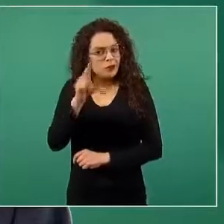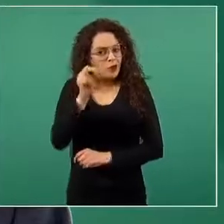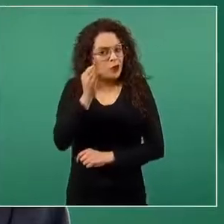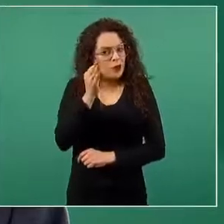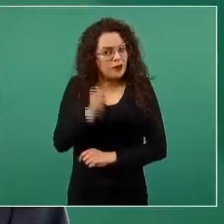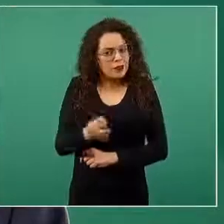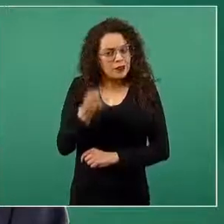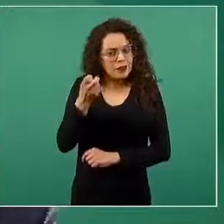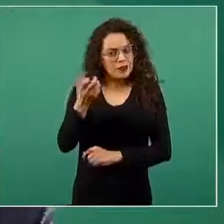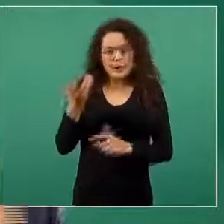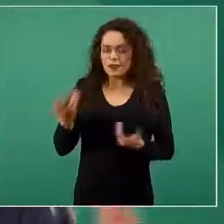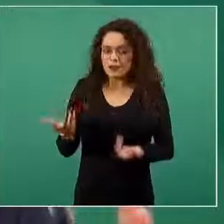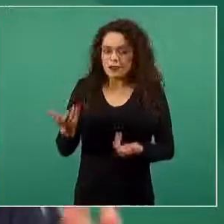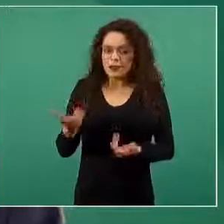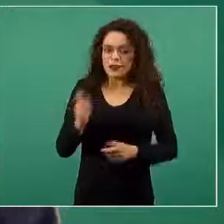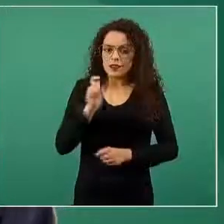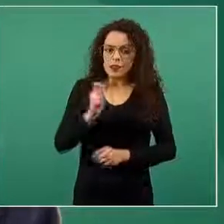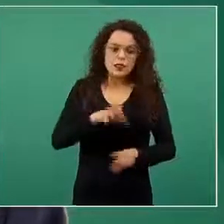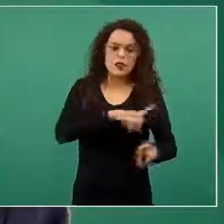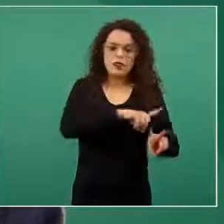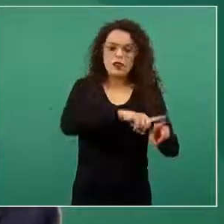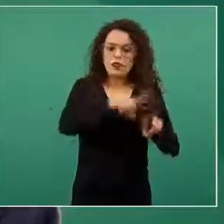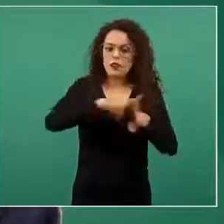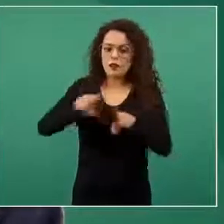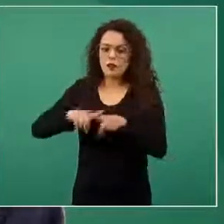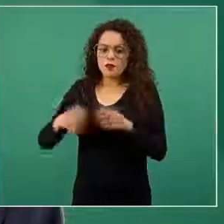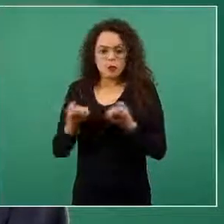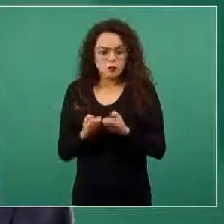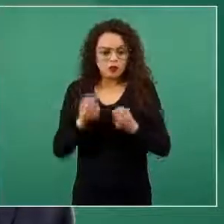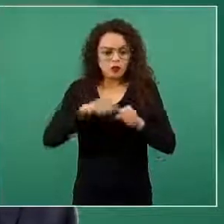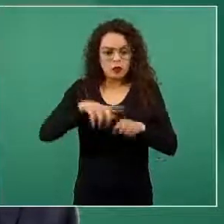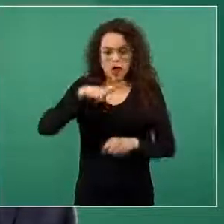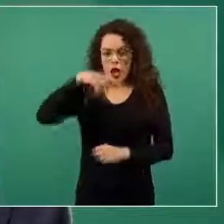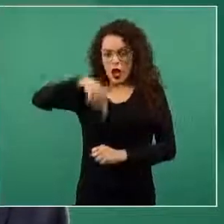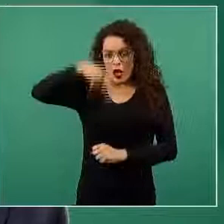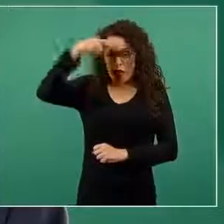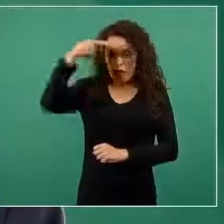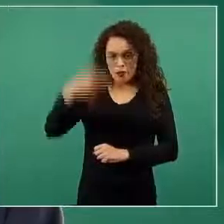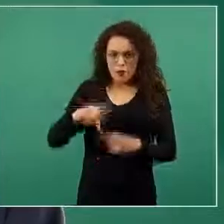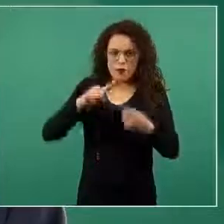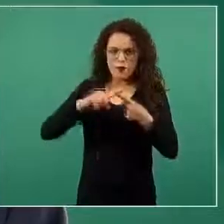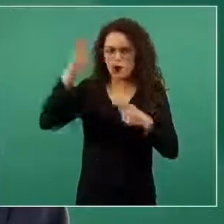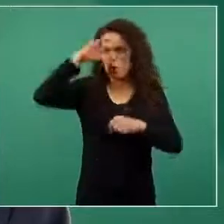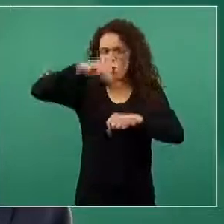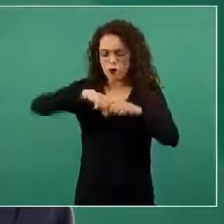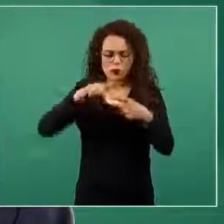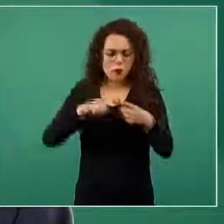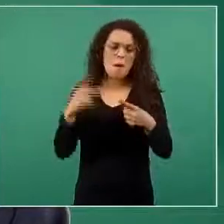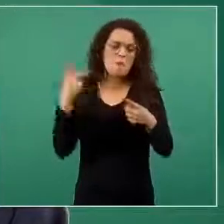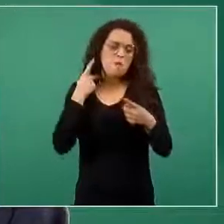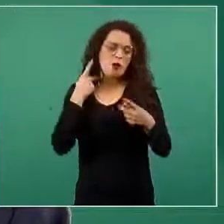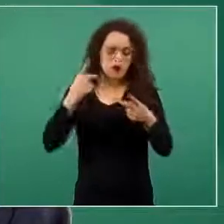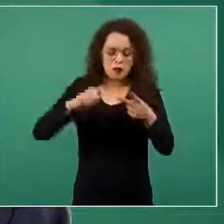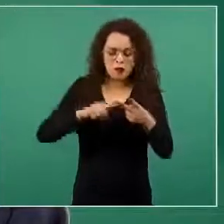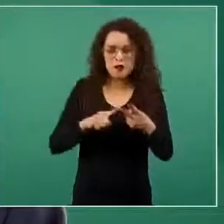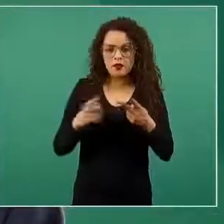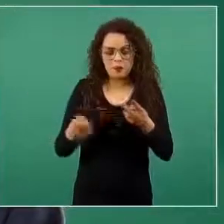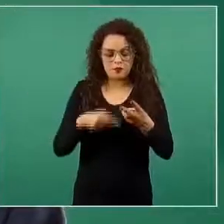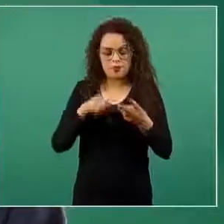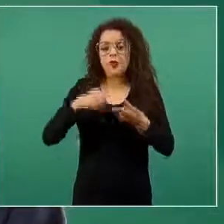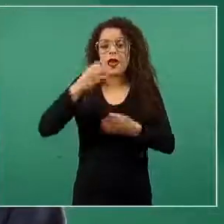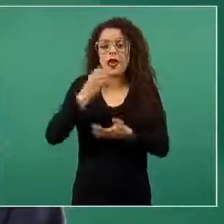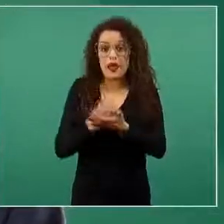de visualizar la diversidad social que tiene México en lo cultural, en lo político, en lo económico